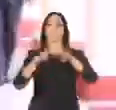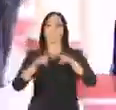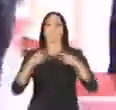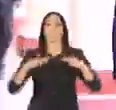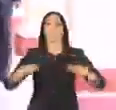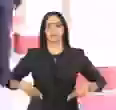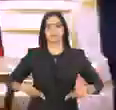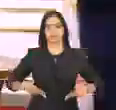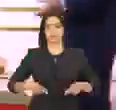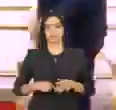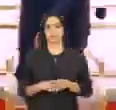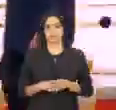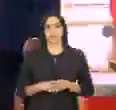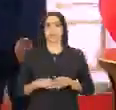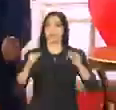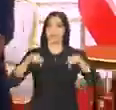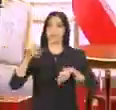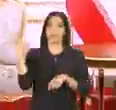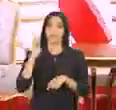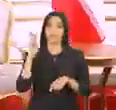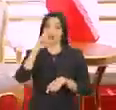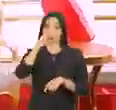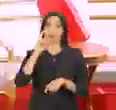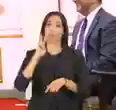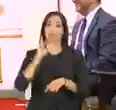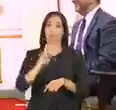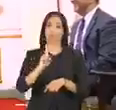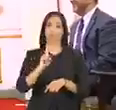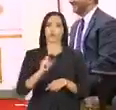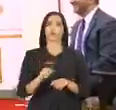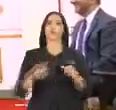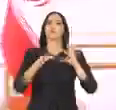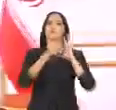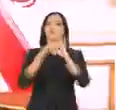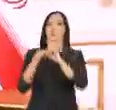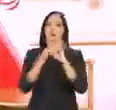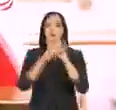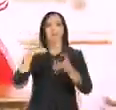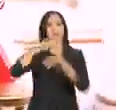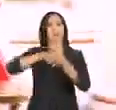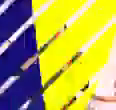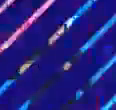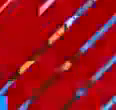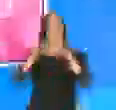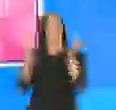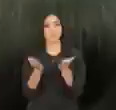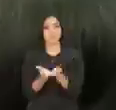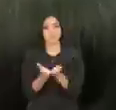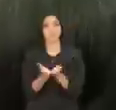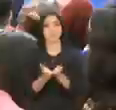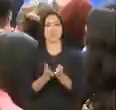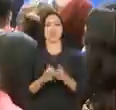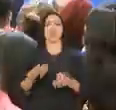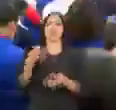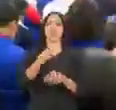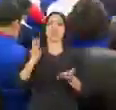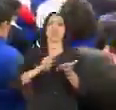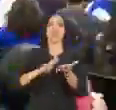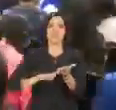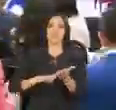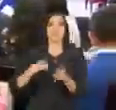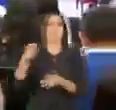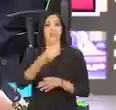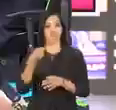principios humanitarios. Esta Venezuela del siglo XXI, que se une a la lucha de un mundo que busca la